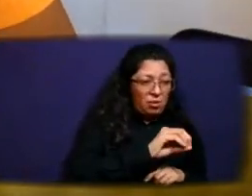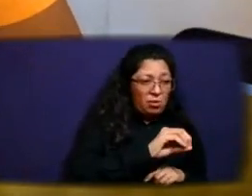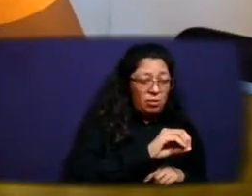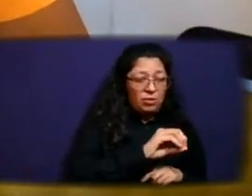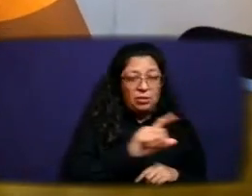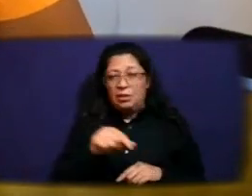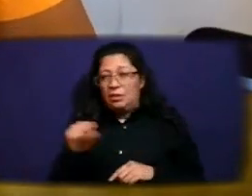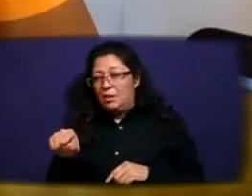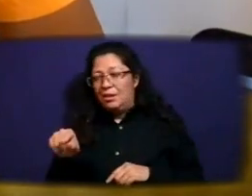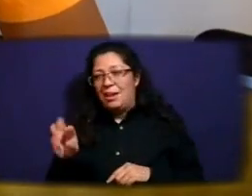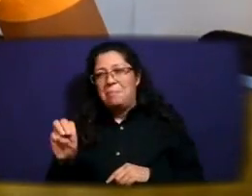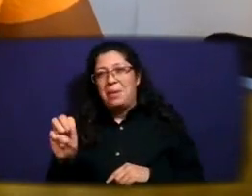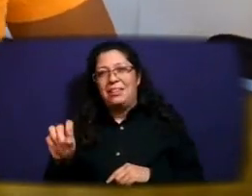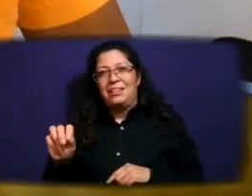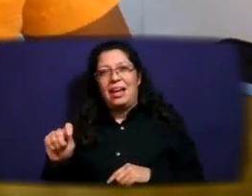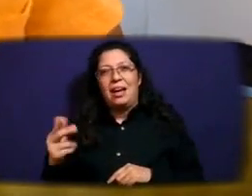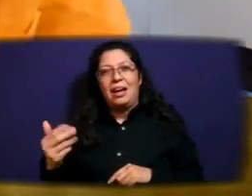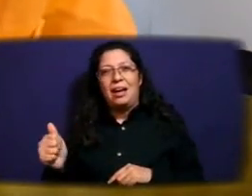y menta.